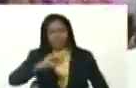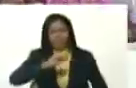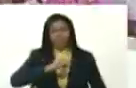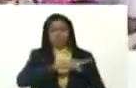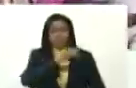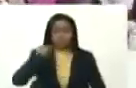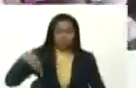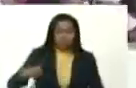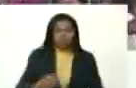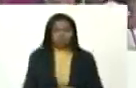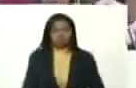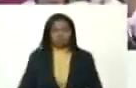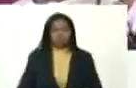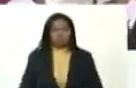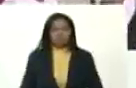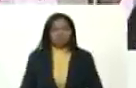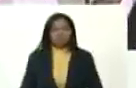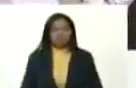somos.